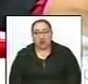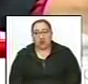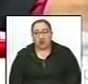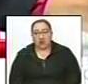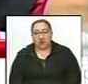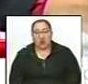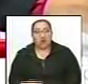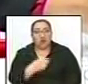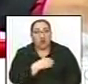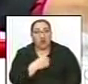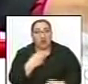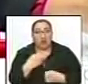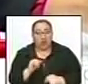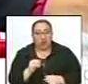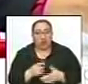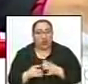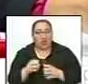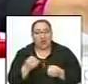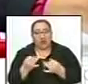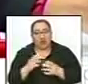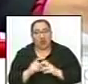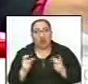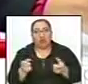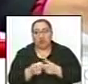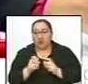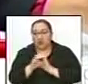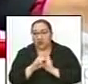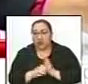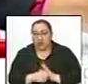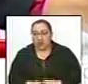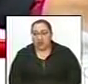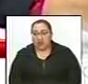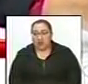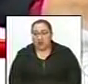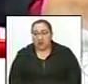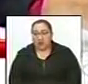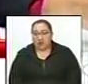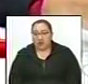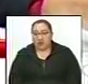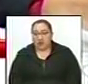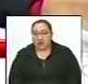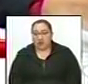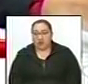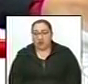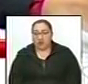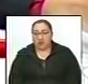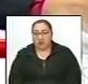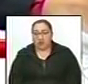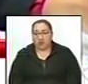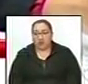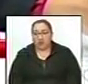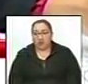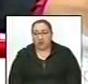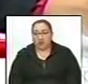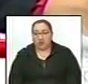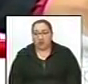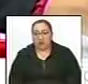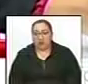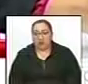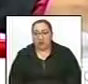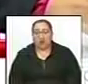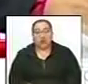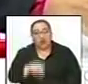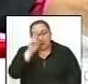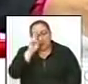el Ministerio Público, que hace las veces de la Comisión de Acusaciones Constitucionales, emite una opinión. Si el país ve